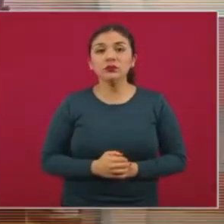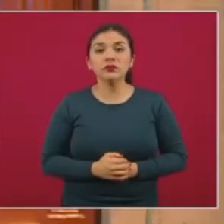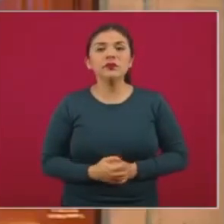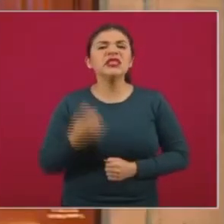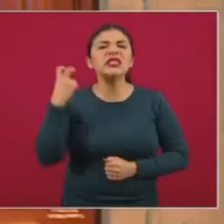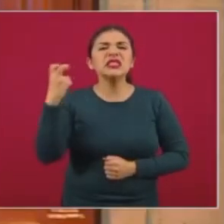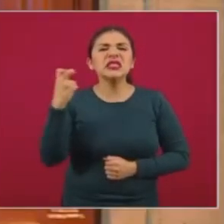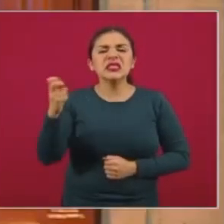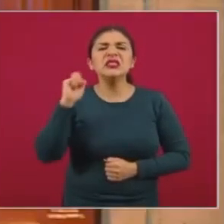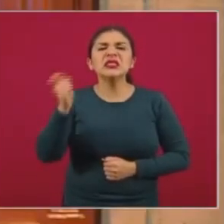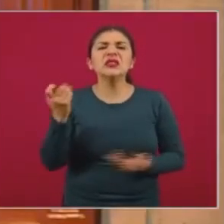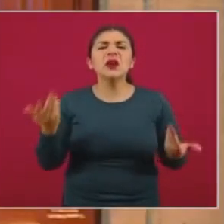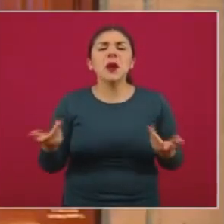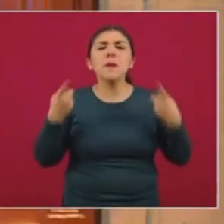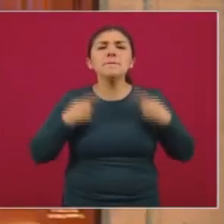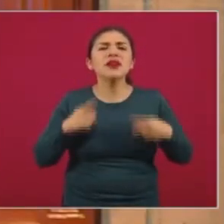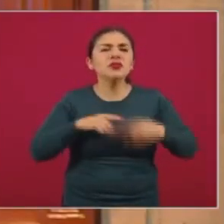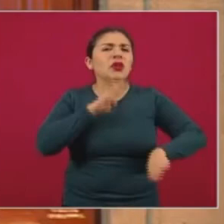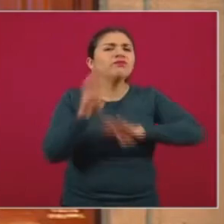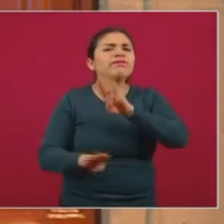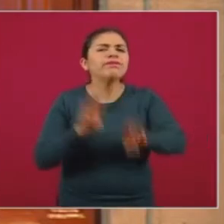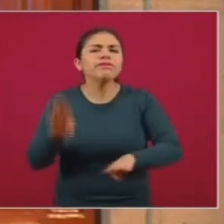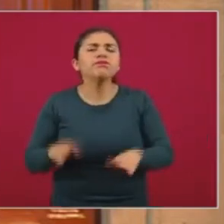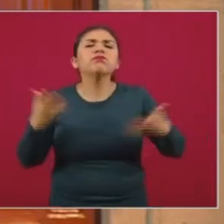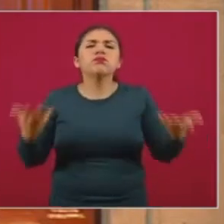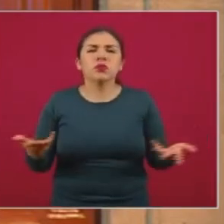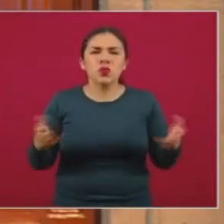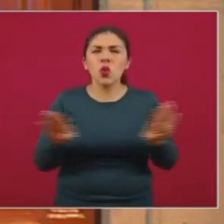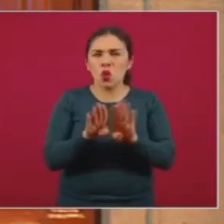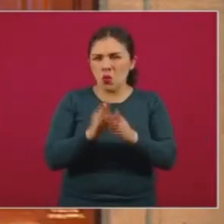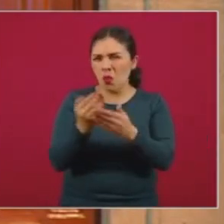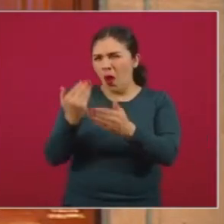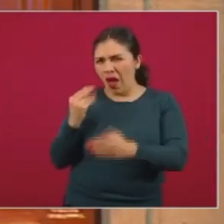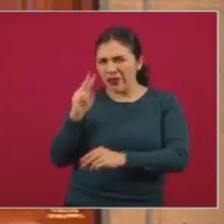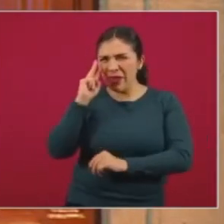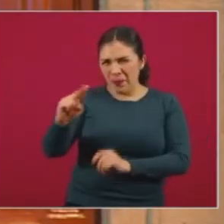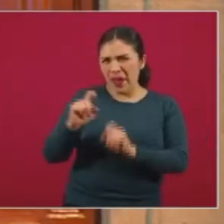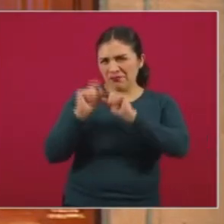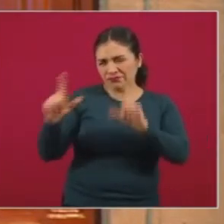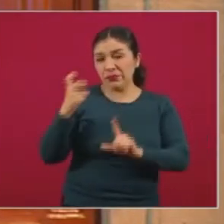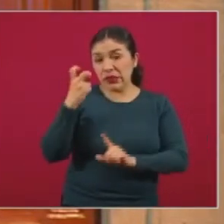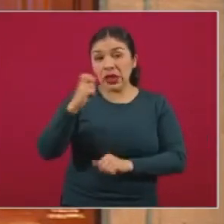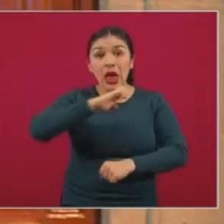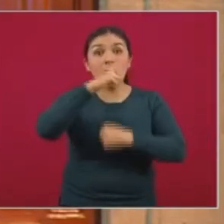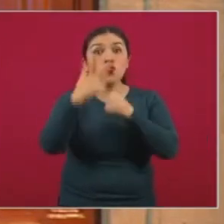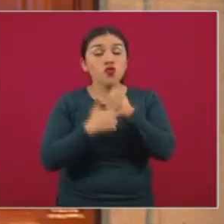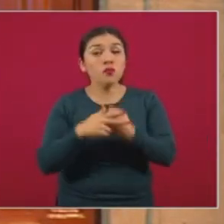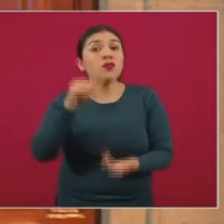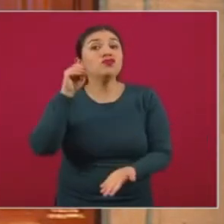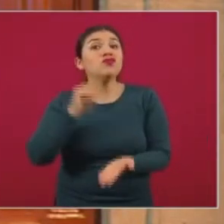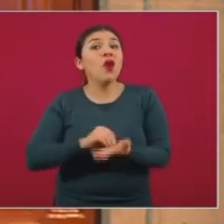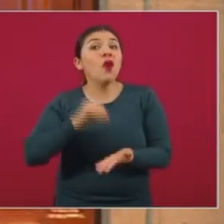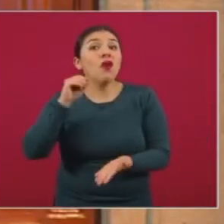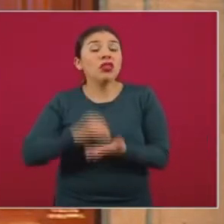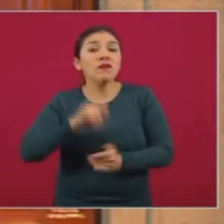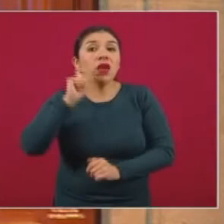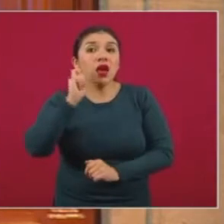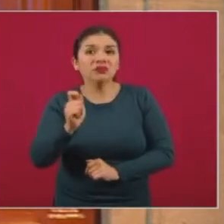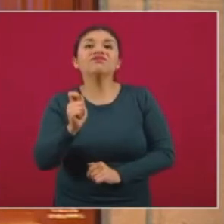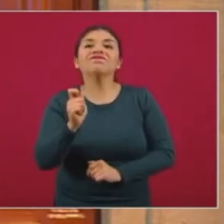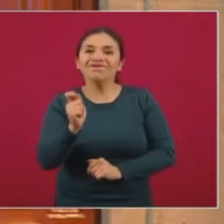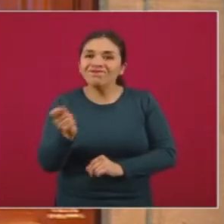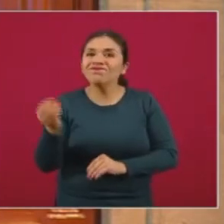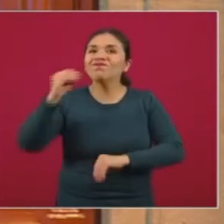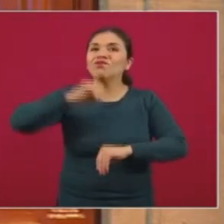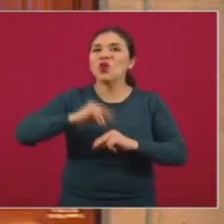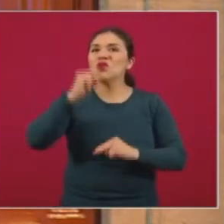ahora tenemos el comportamiento de las defunciones y como veíamos en diapositivas previas, Europa todavía se encontraba